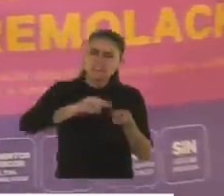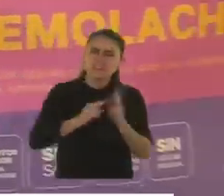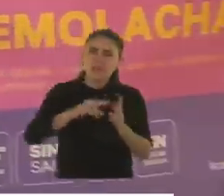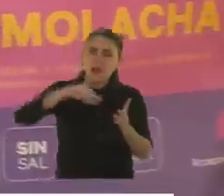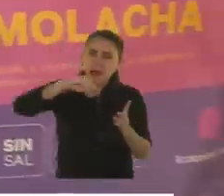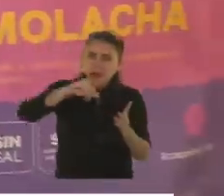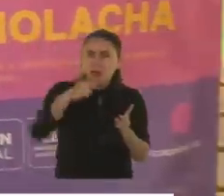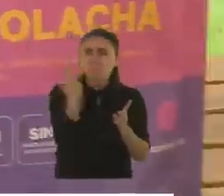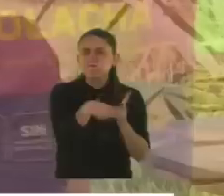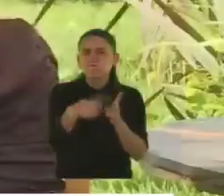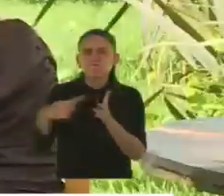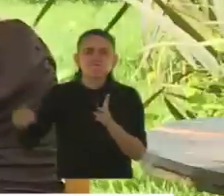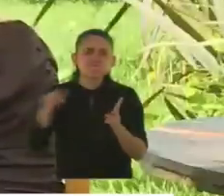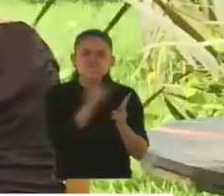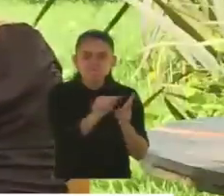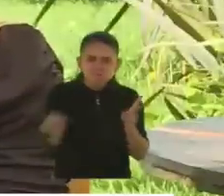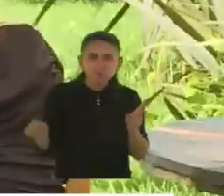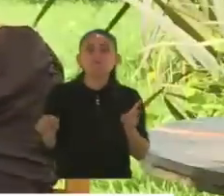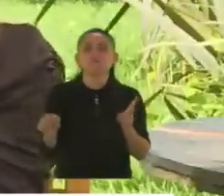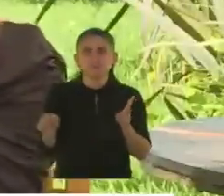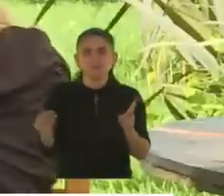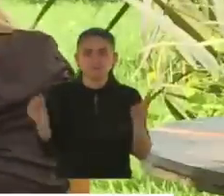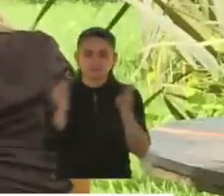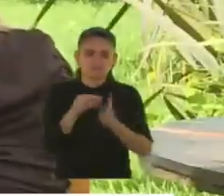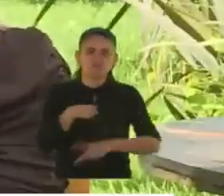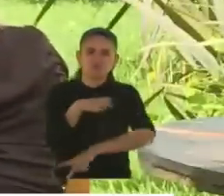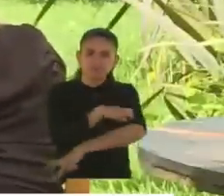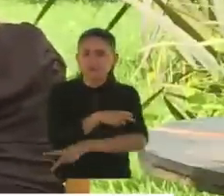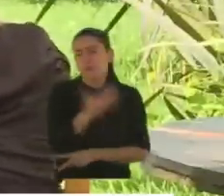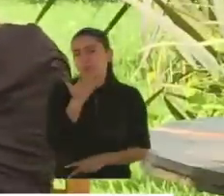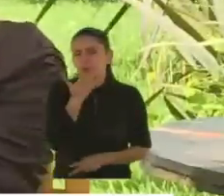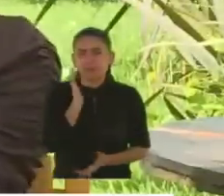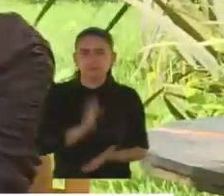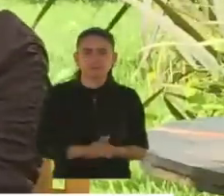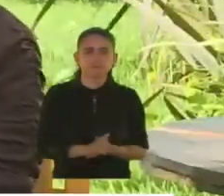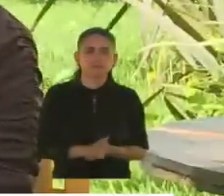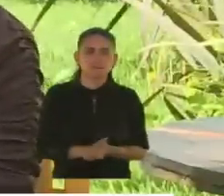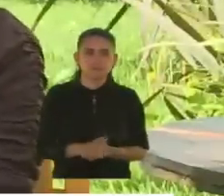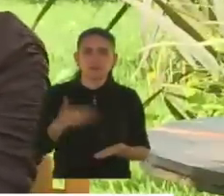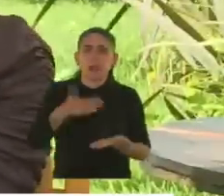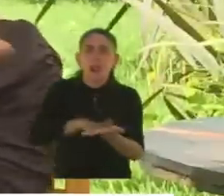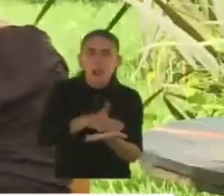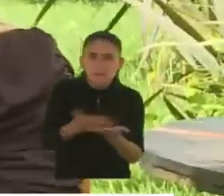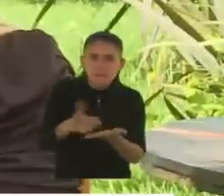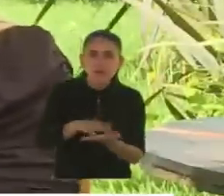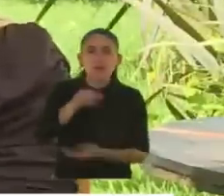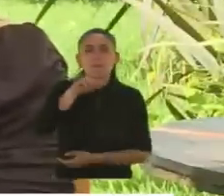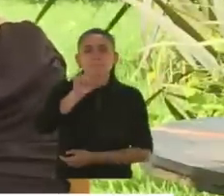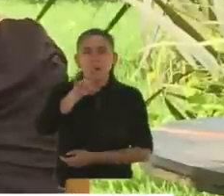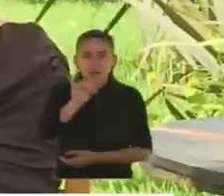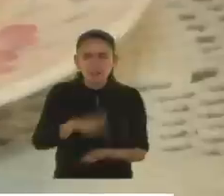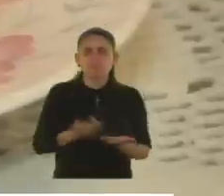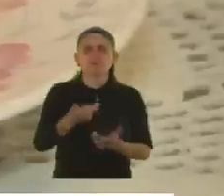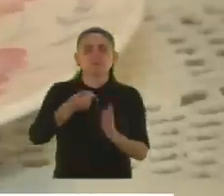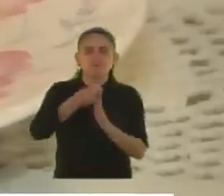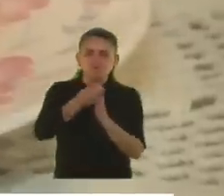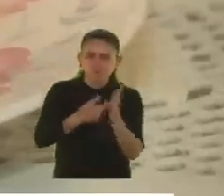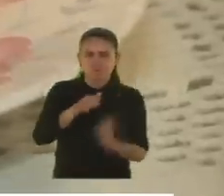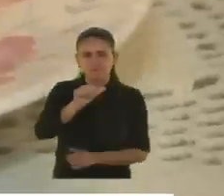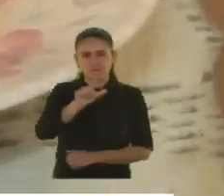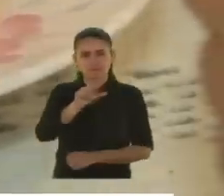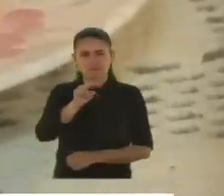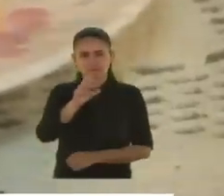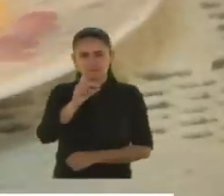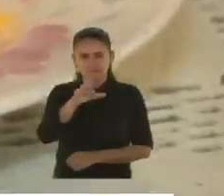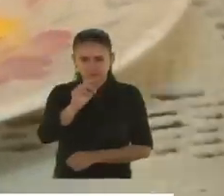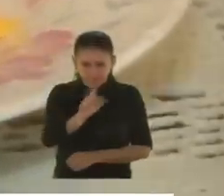diferentes preparaciones, o alimento fuente de carbohidrato. Ahí podemos incluir alimentos fuentes de grasa como la mantequilla de maní, de almendras. La